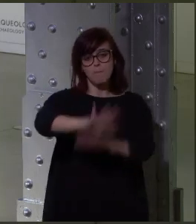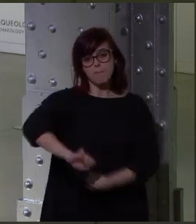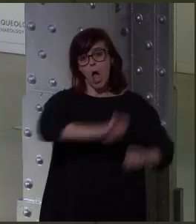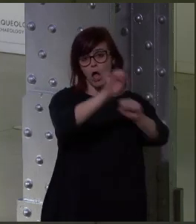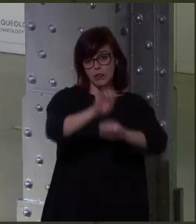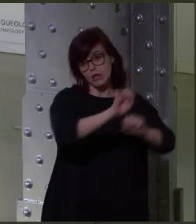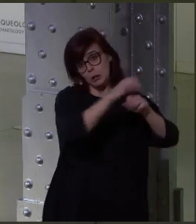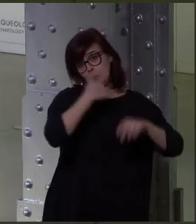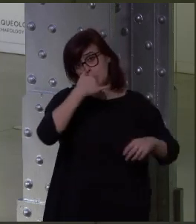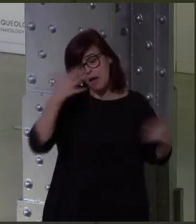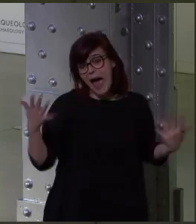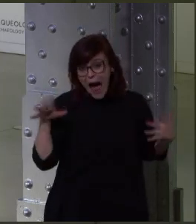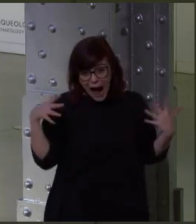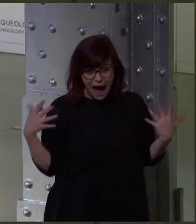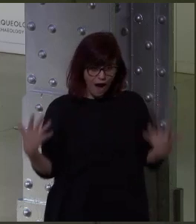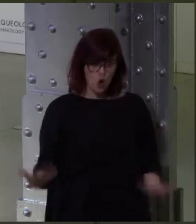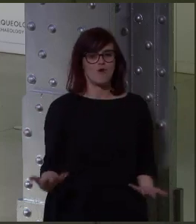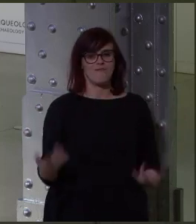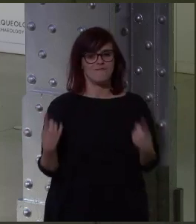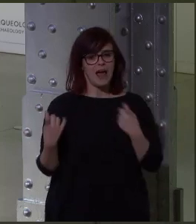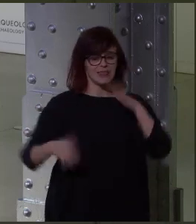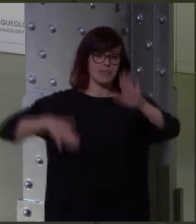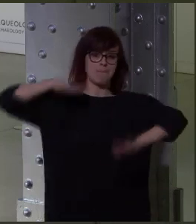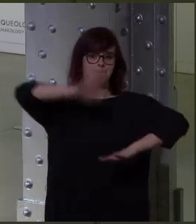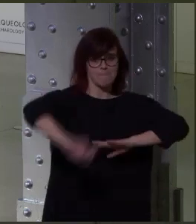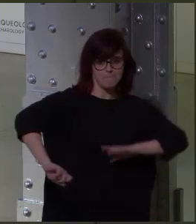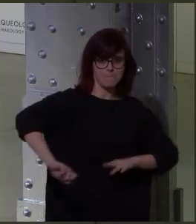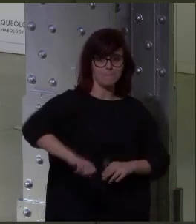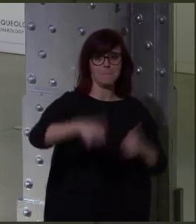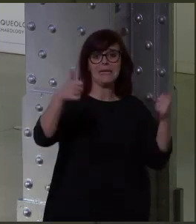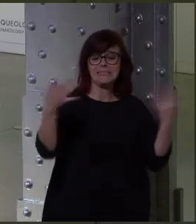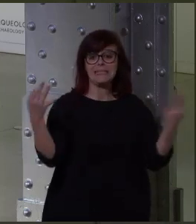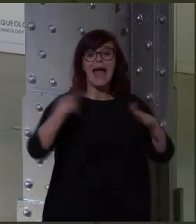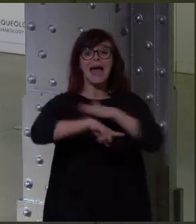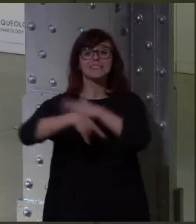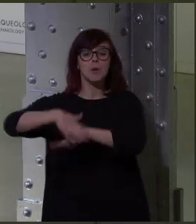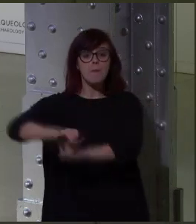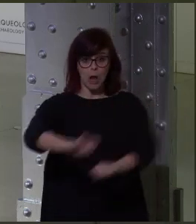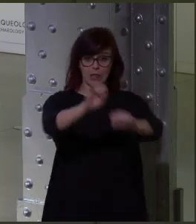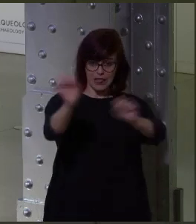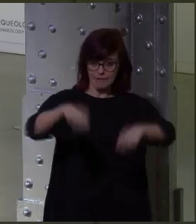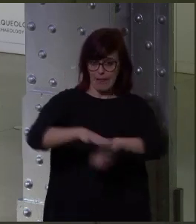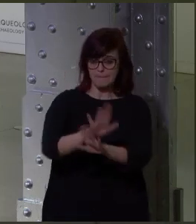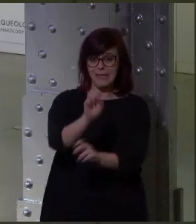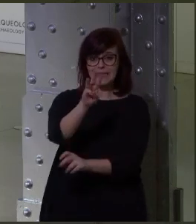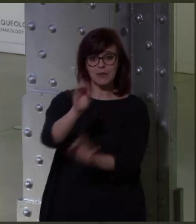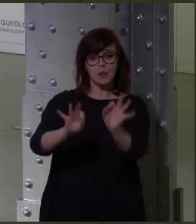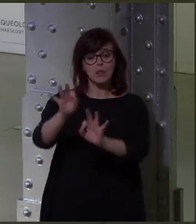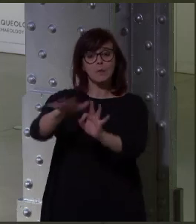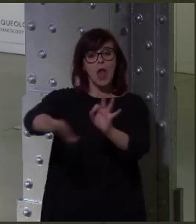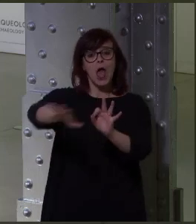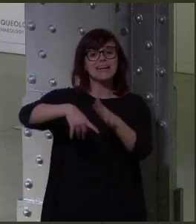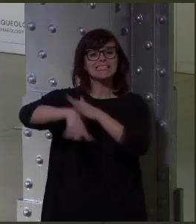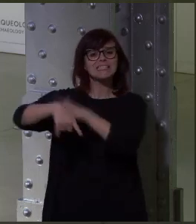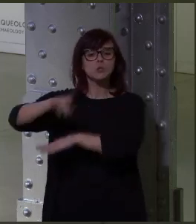protección. Ahora falta un paso más, que es cómo gestionamos ese espacio,